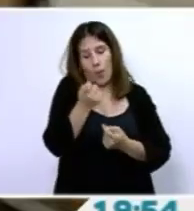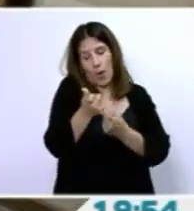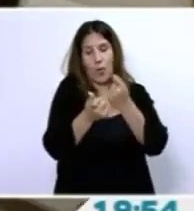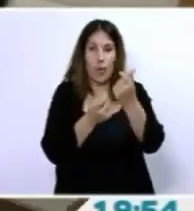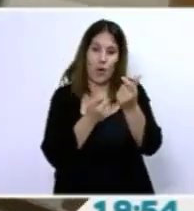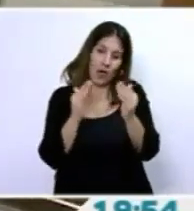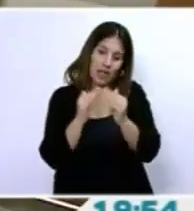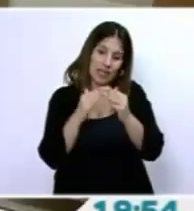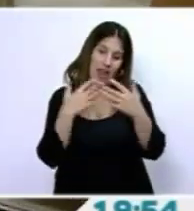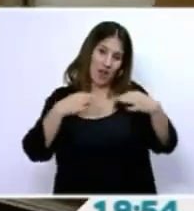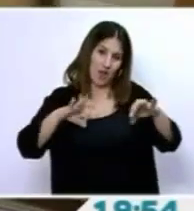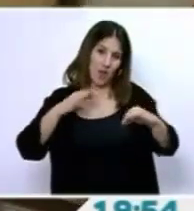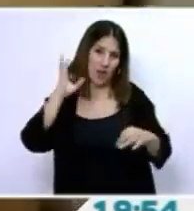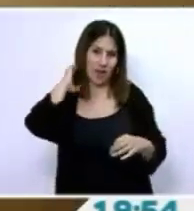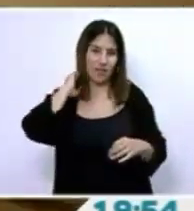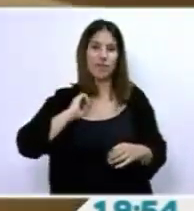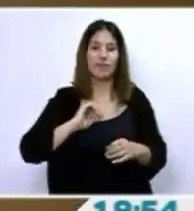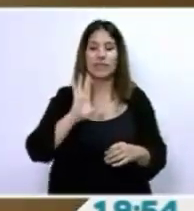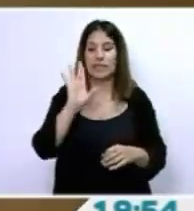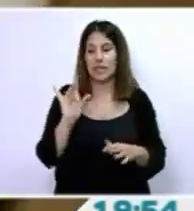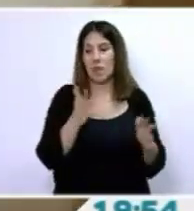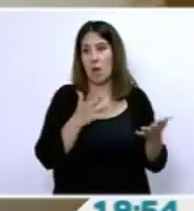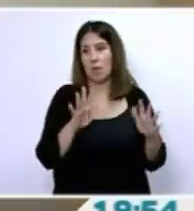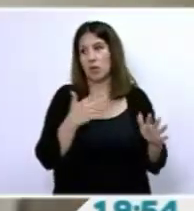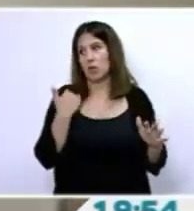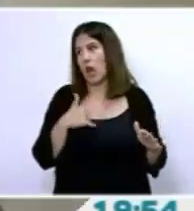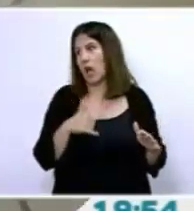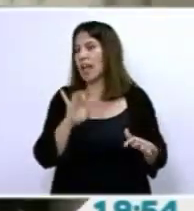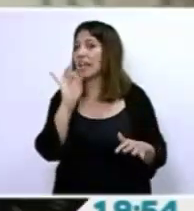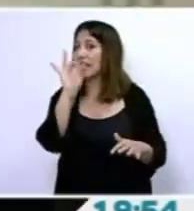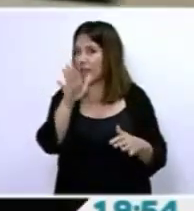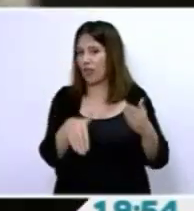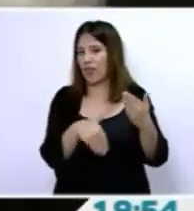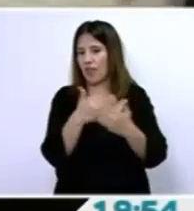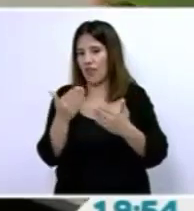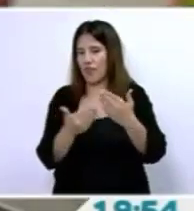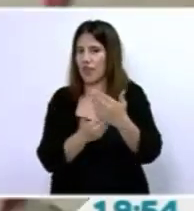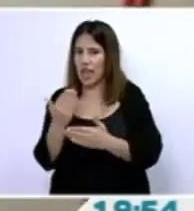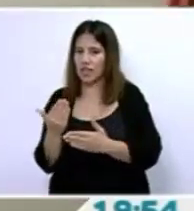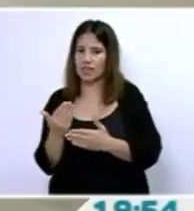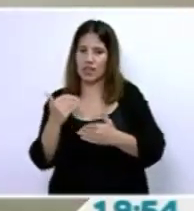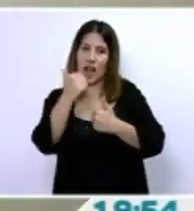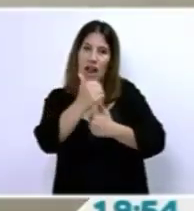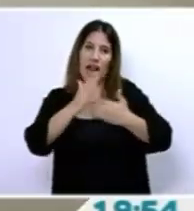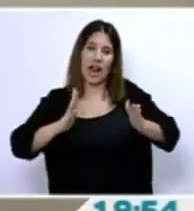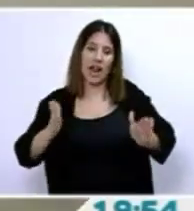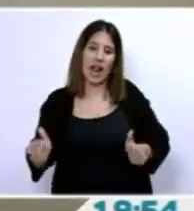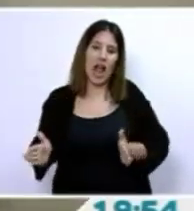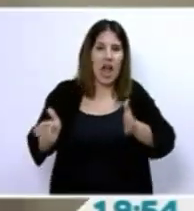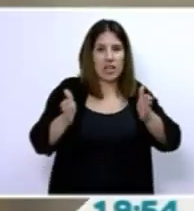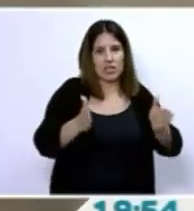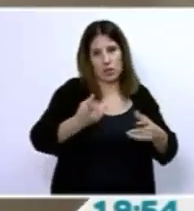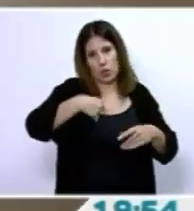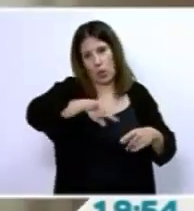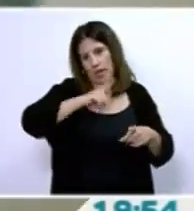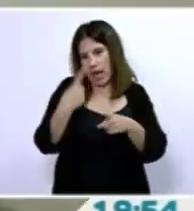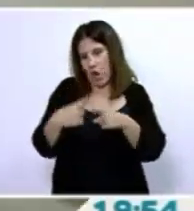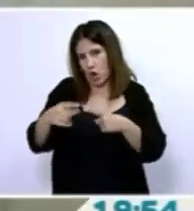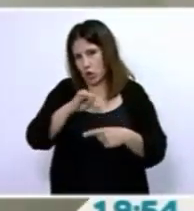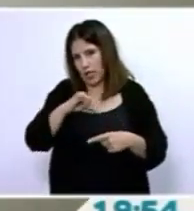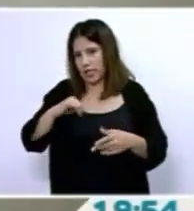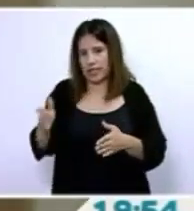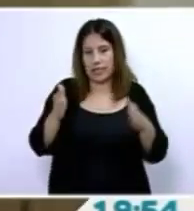Sí, llevo como unos 15 días trayendo, como veis, las cajas de las cosas que nos quedaron. Mi